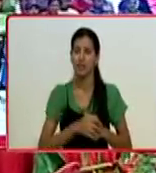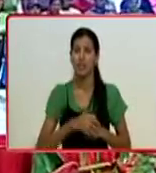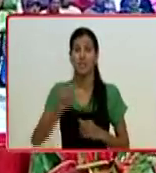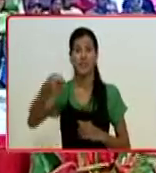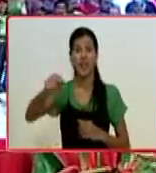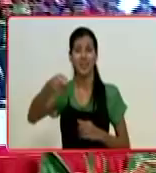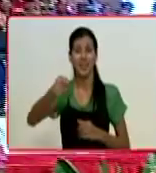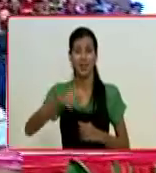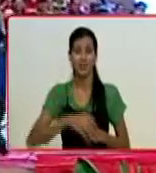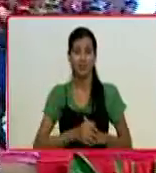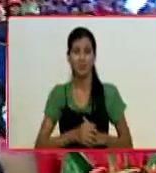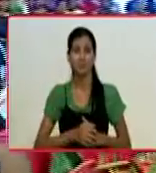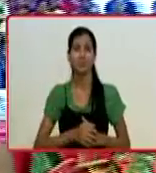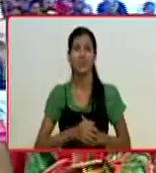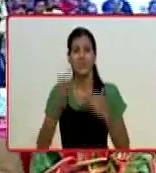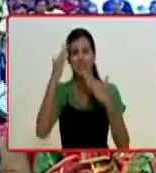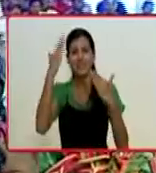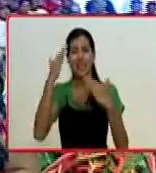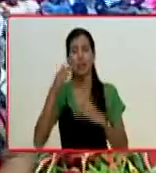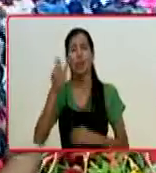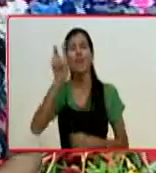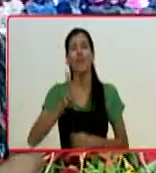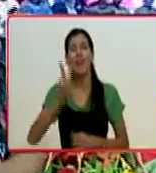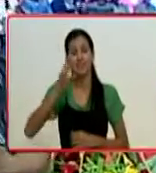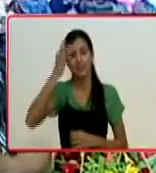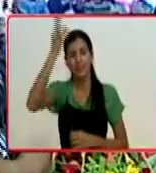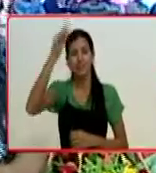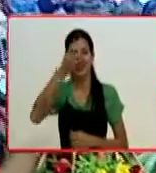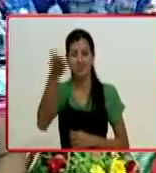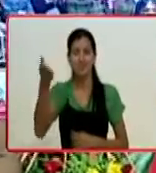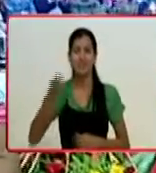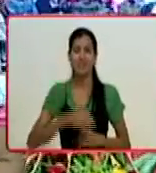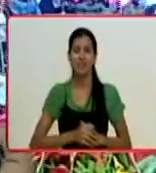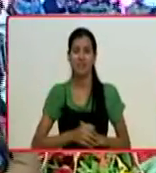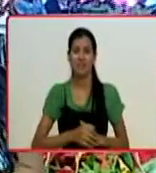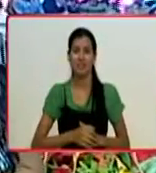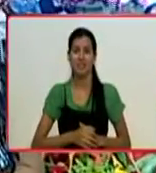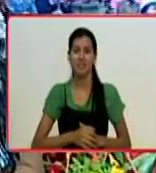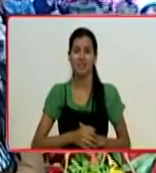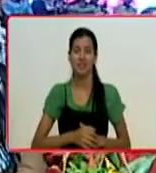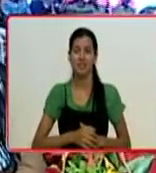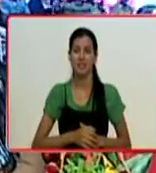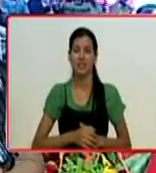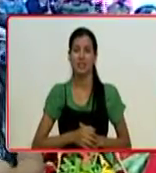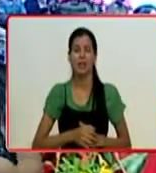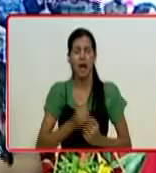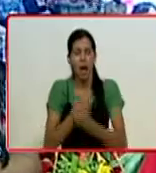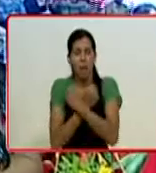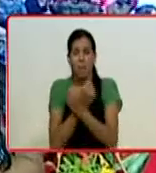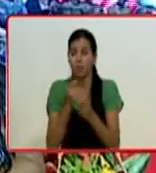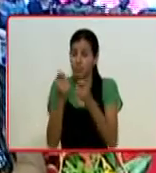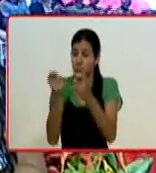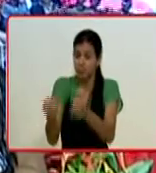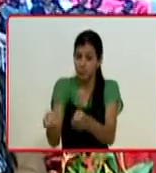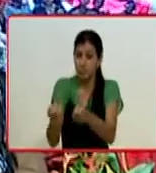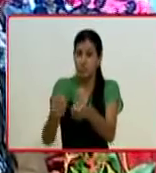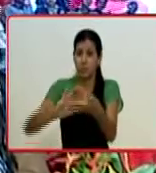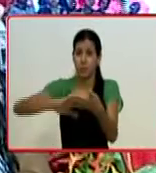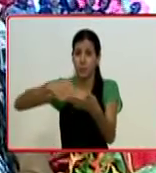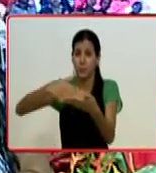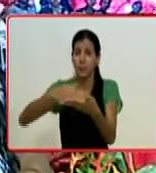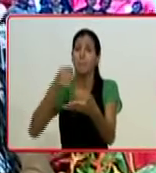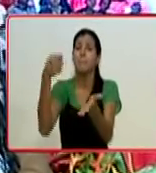Charallave. Charallave, un saludo a los Valles del Tuy. Bueno, María, con mucho amor, aquí tienes tu